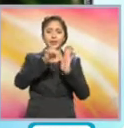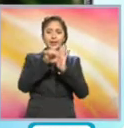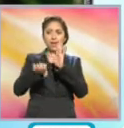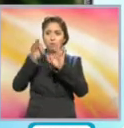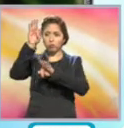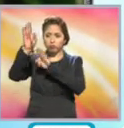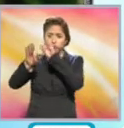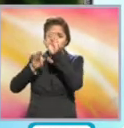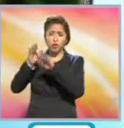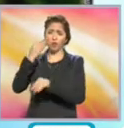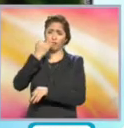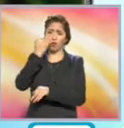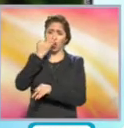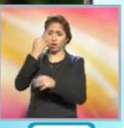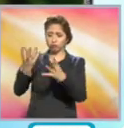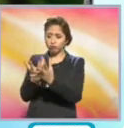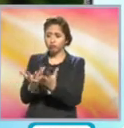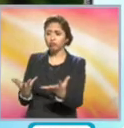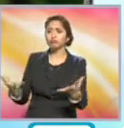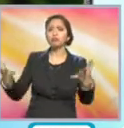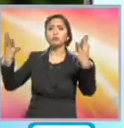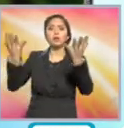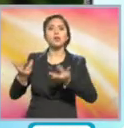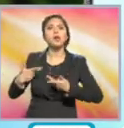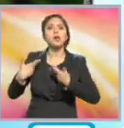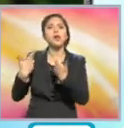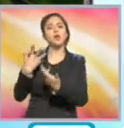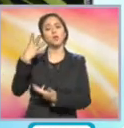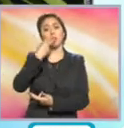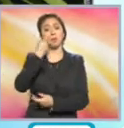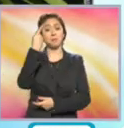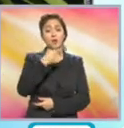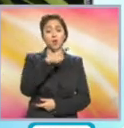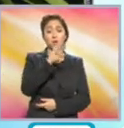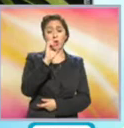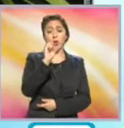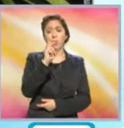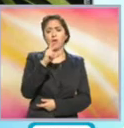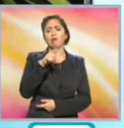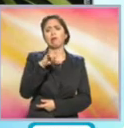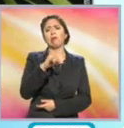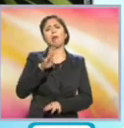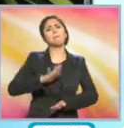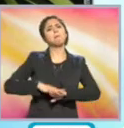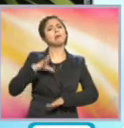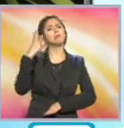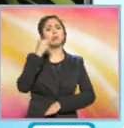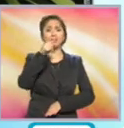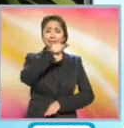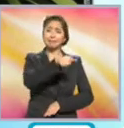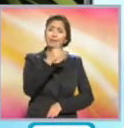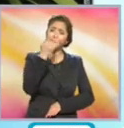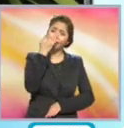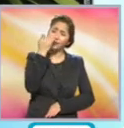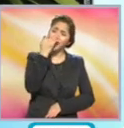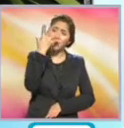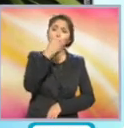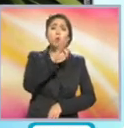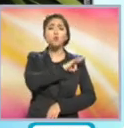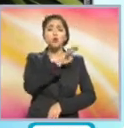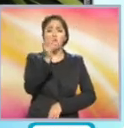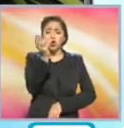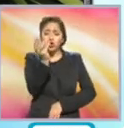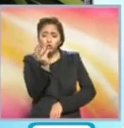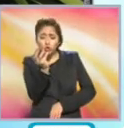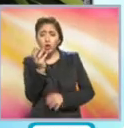pero una orquídea es especial. Una orquídea como la que estamos viendo ahí en pantalla es una cosa hermosa. Sí, y puede ser muy pequeñita, puede ser